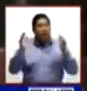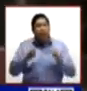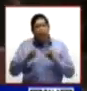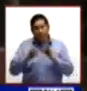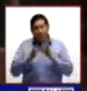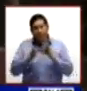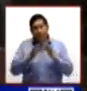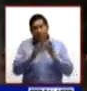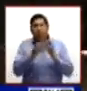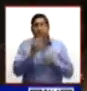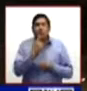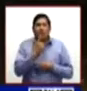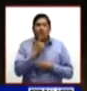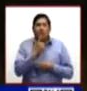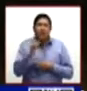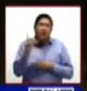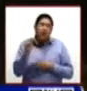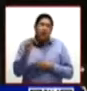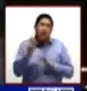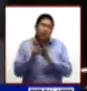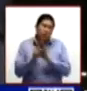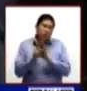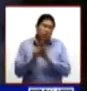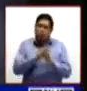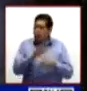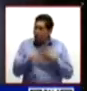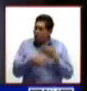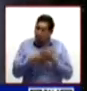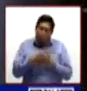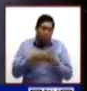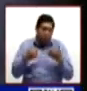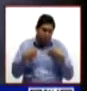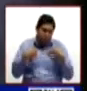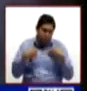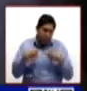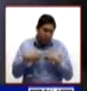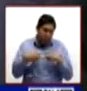últimos trabajos, aproximadamente en 20 minutos ya todos los consumidores van a tener